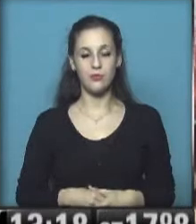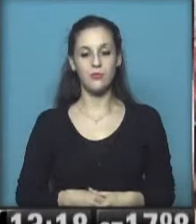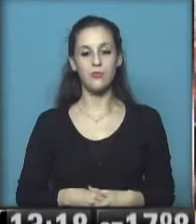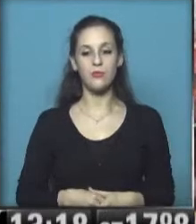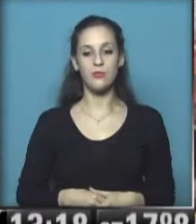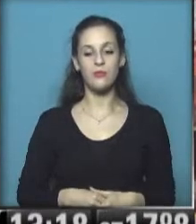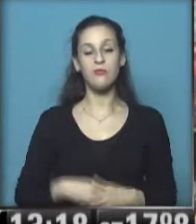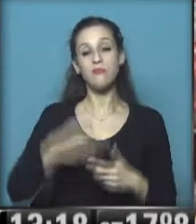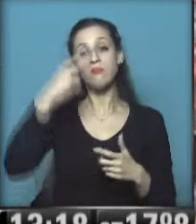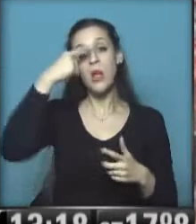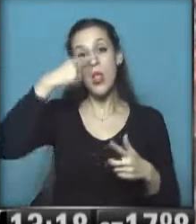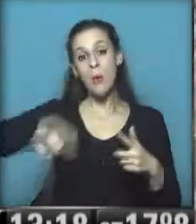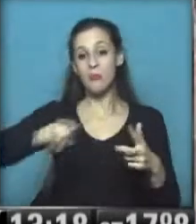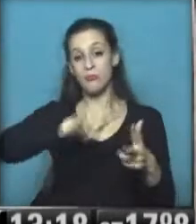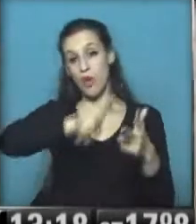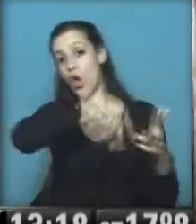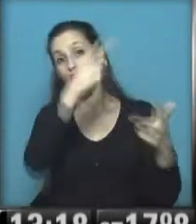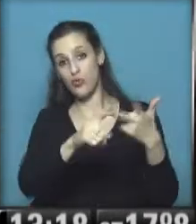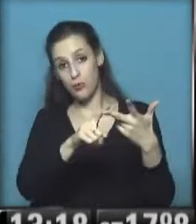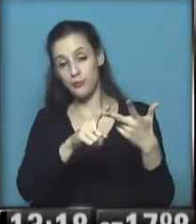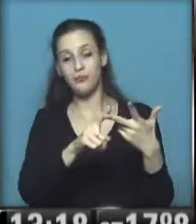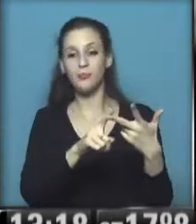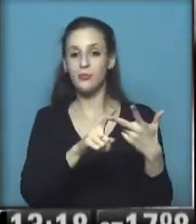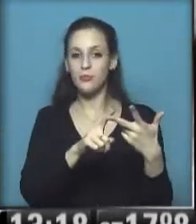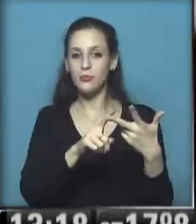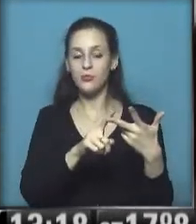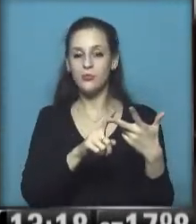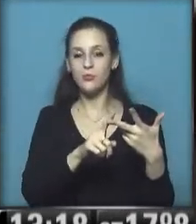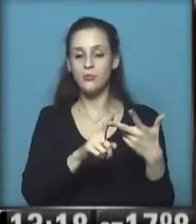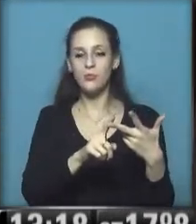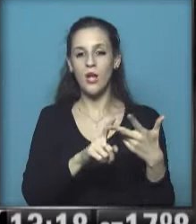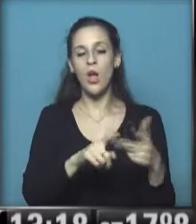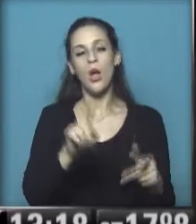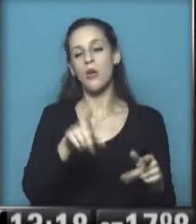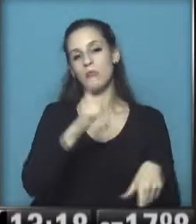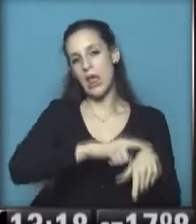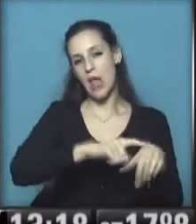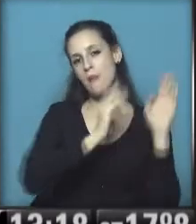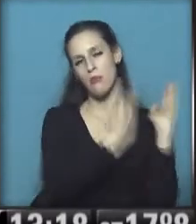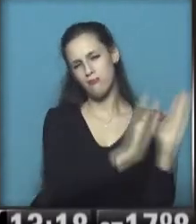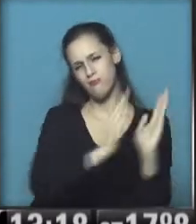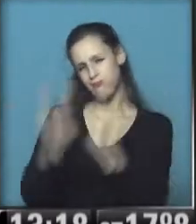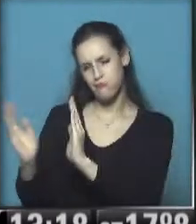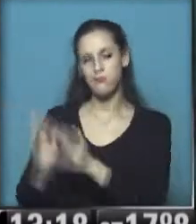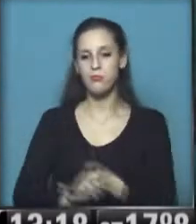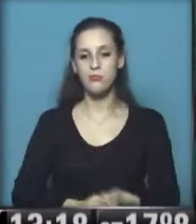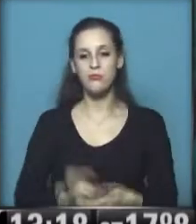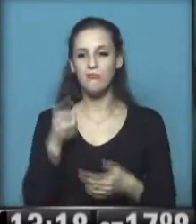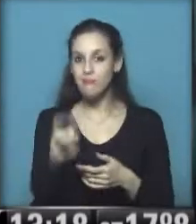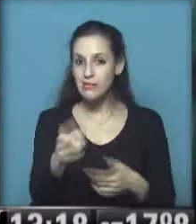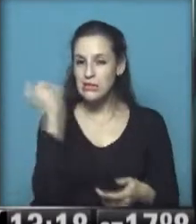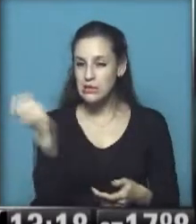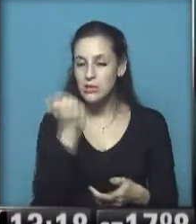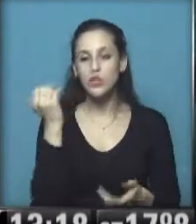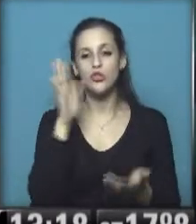más adelante, todavía, luego de pasar todavía por otras etapas así, se metió muy de lleno con una